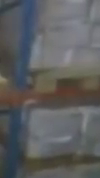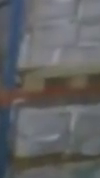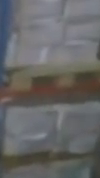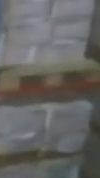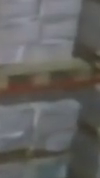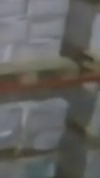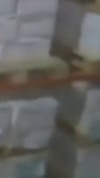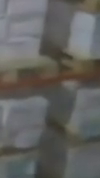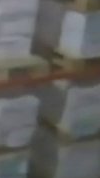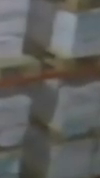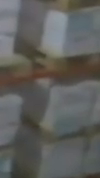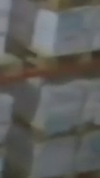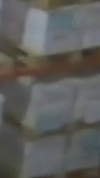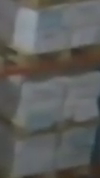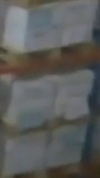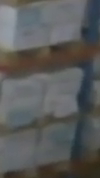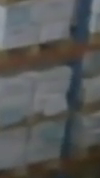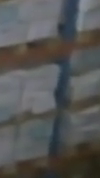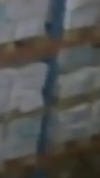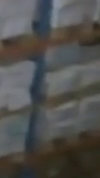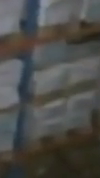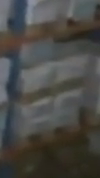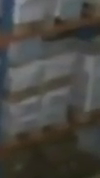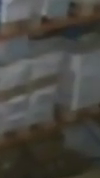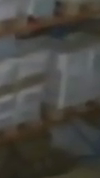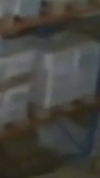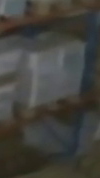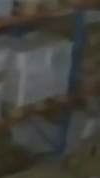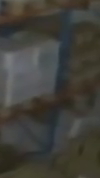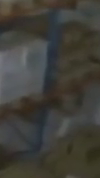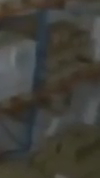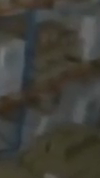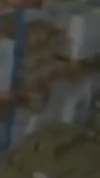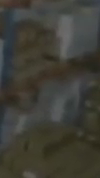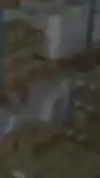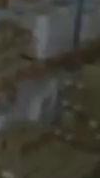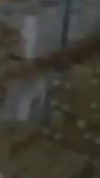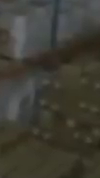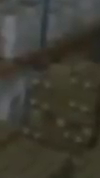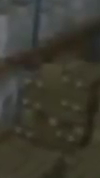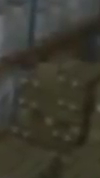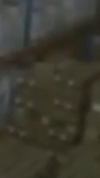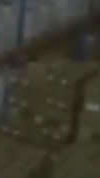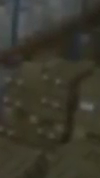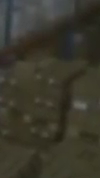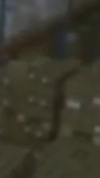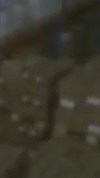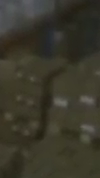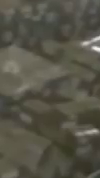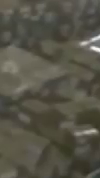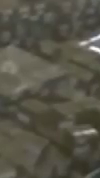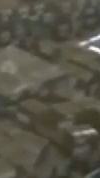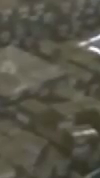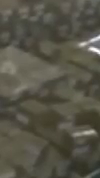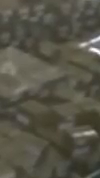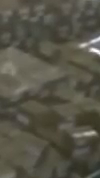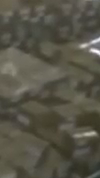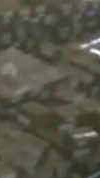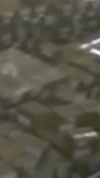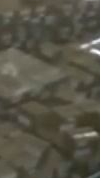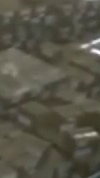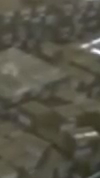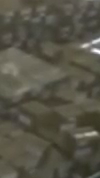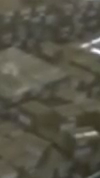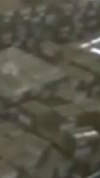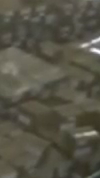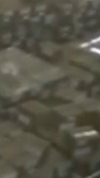compatriota. Aquí estamos. Y lo he venido a supervisar porque voy a lanzar un plan superior de producción,